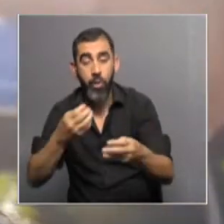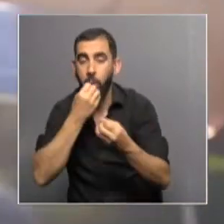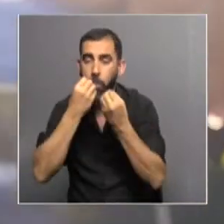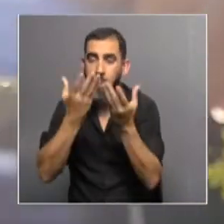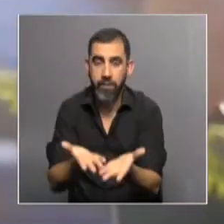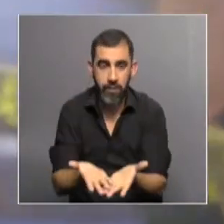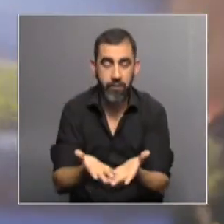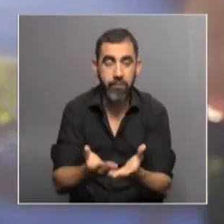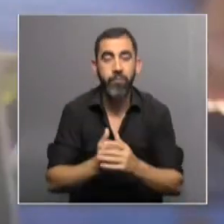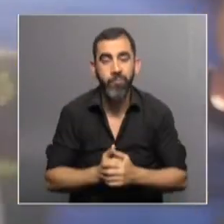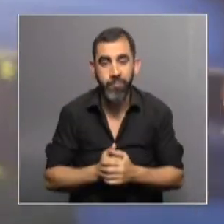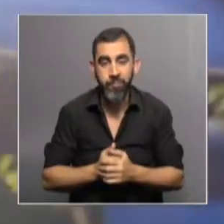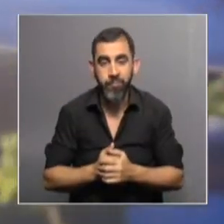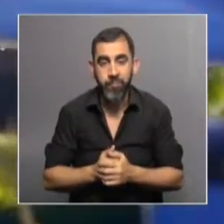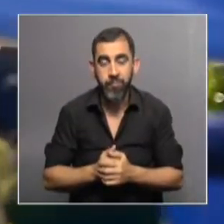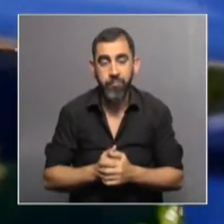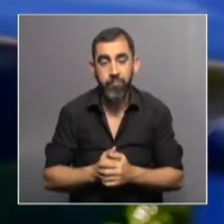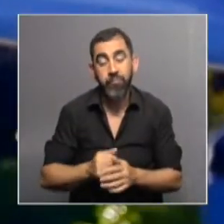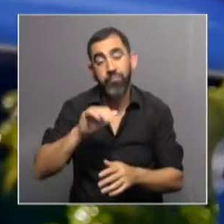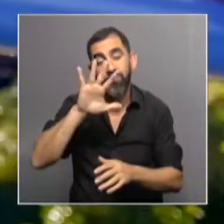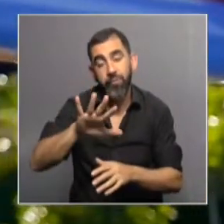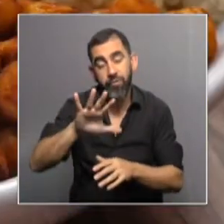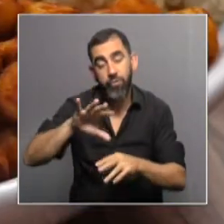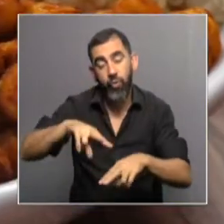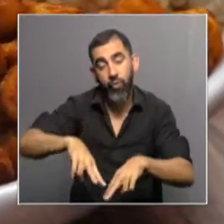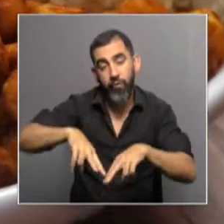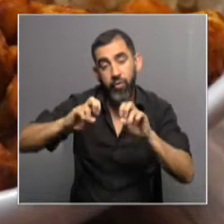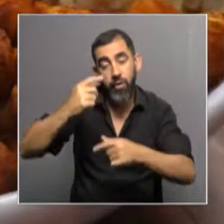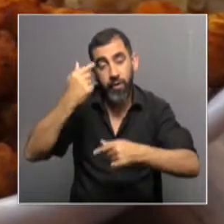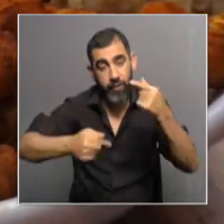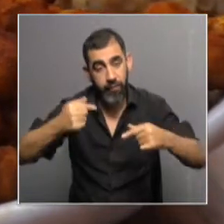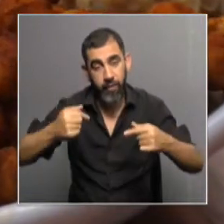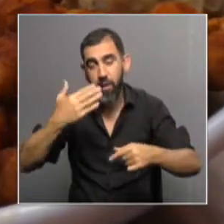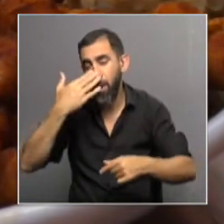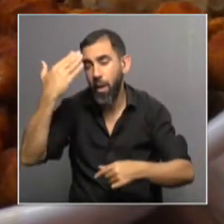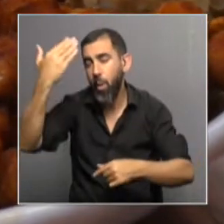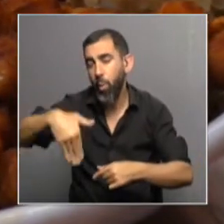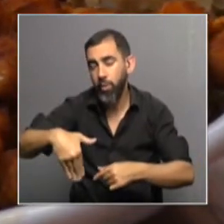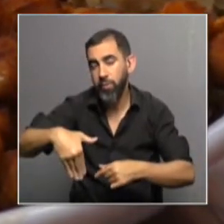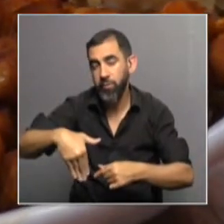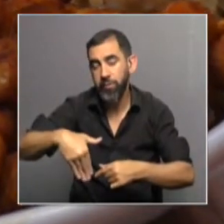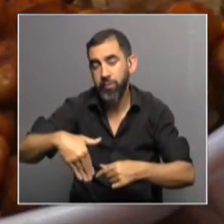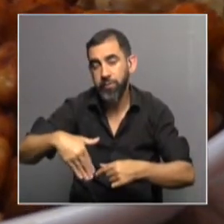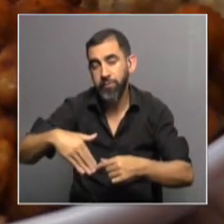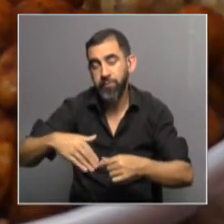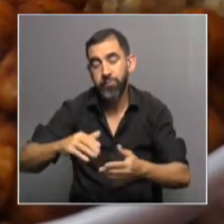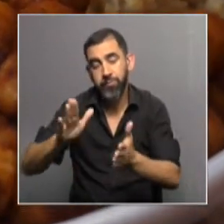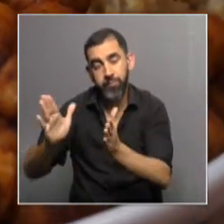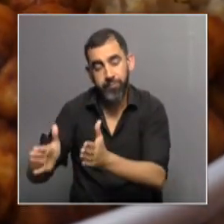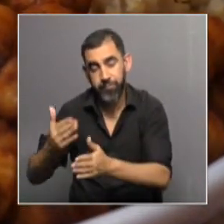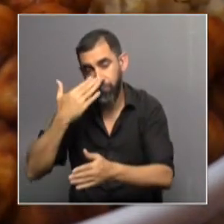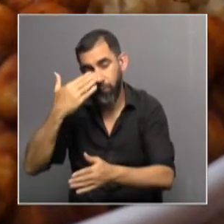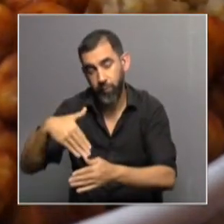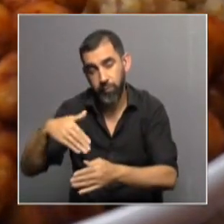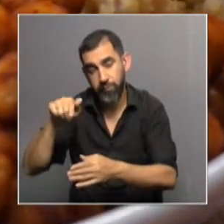entonces son cinco análisis distintas. La última parte del análisis del test de